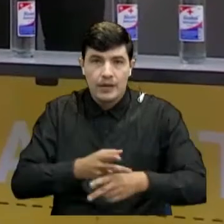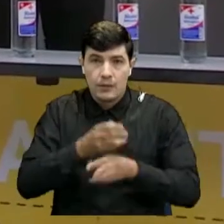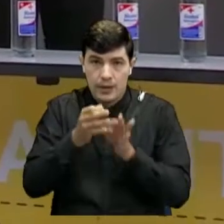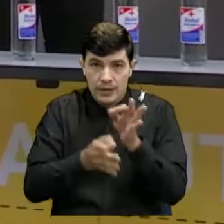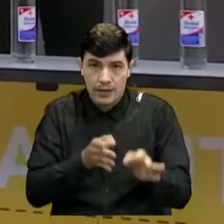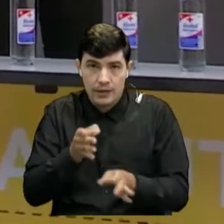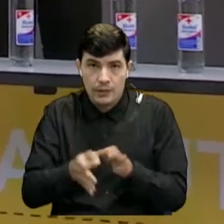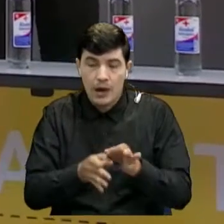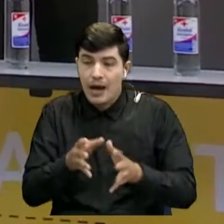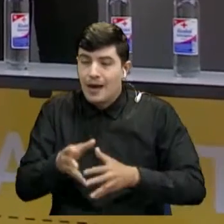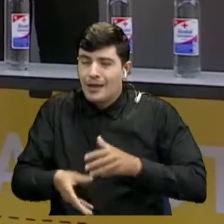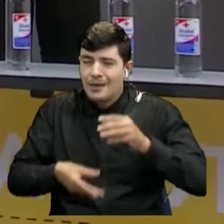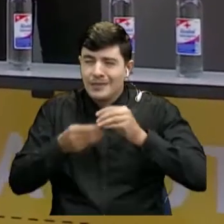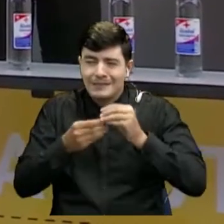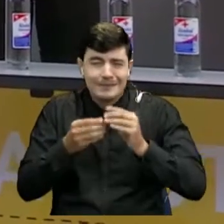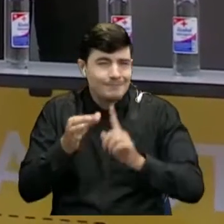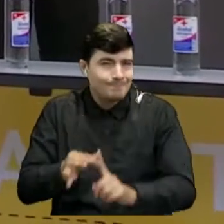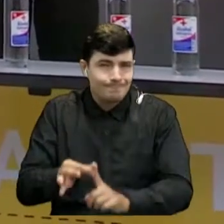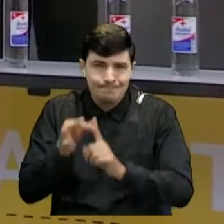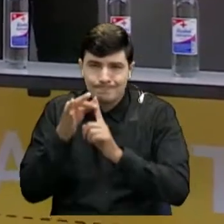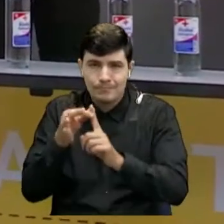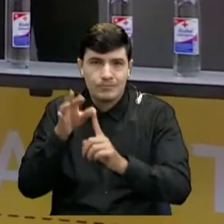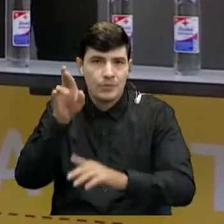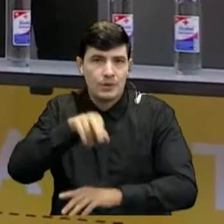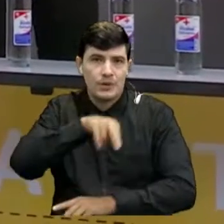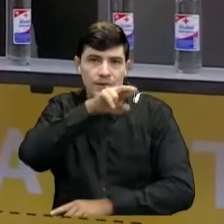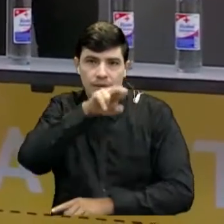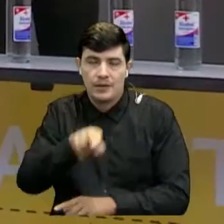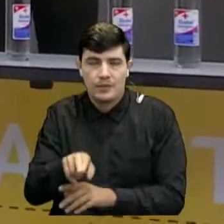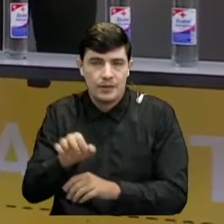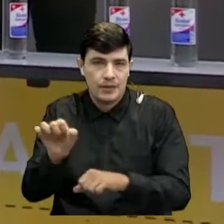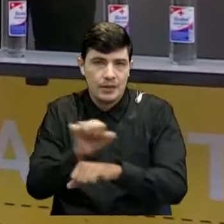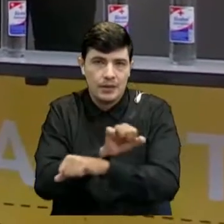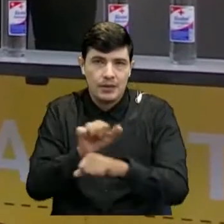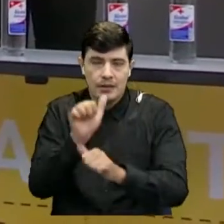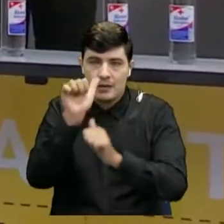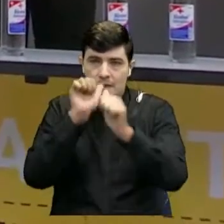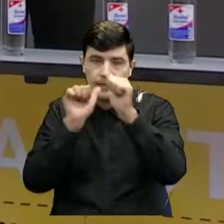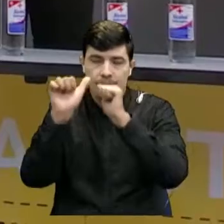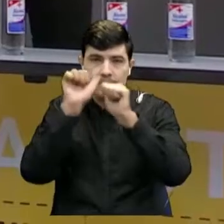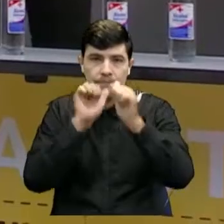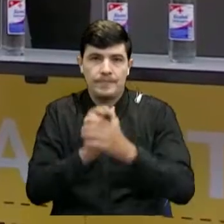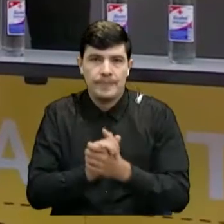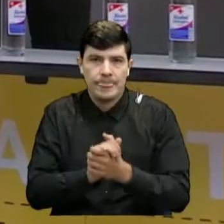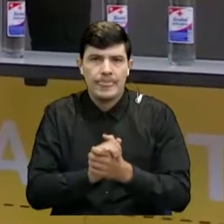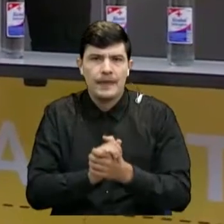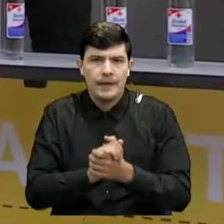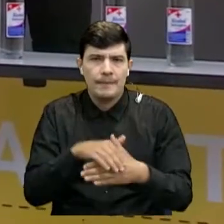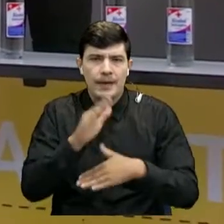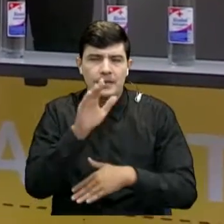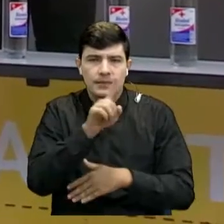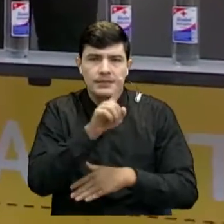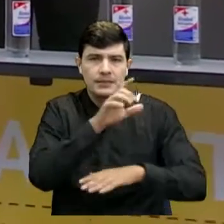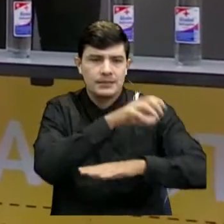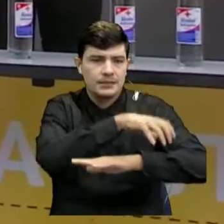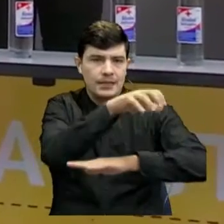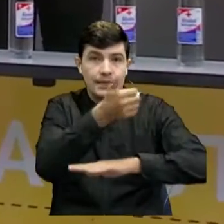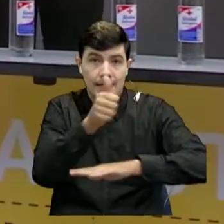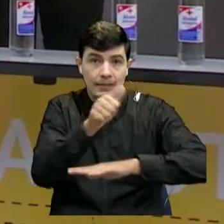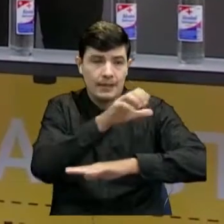no conducir en estado de embriaguez. Tenemos un dispositivo con más de 200 policías en todas las vías de la metropolitana con el ánimo de